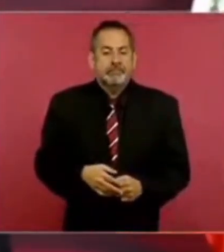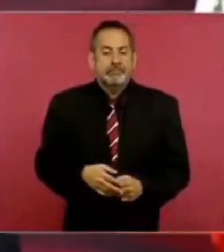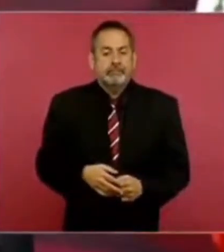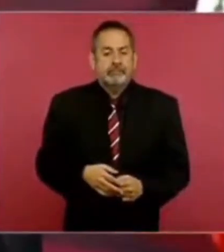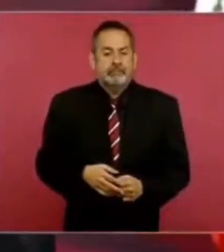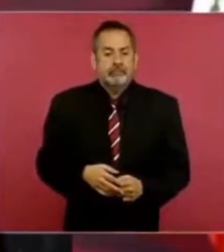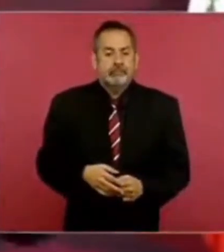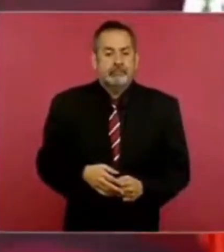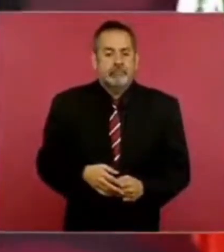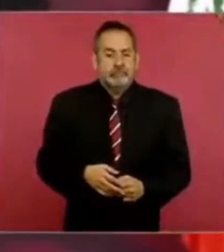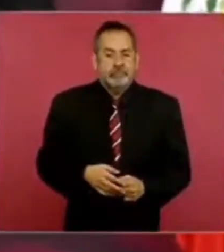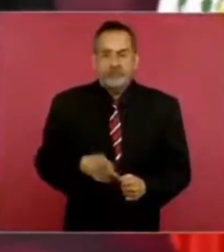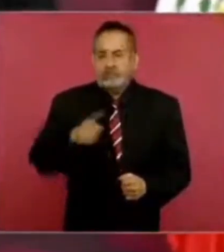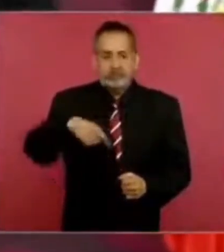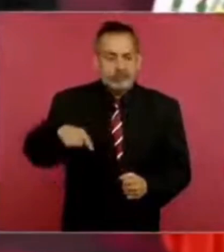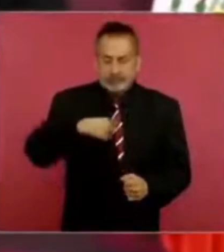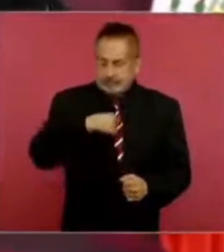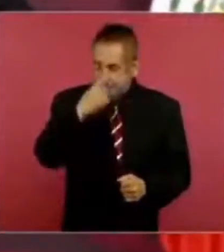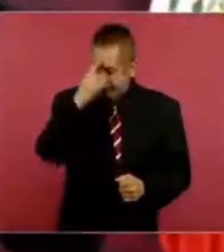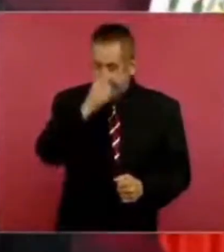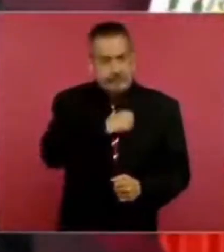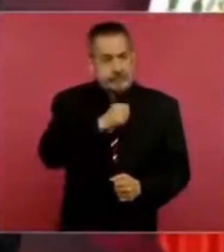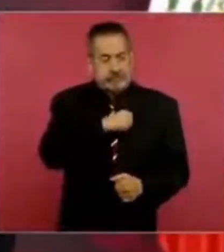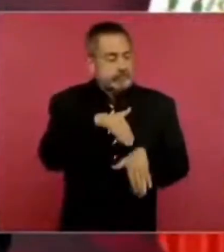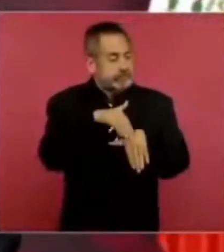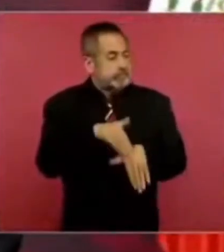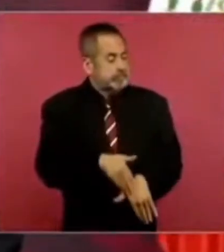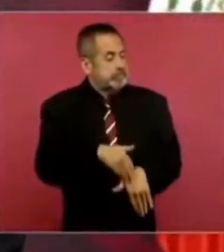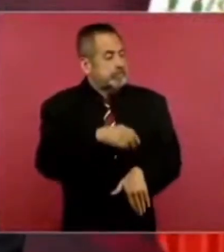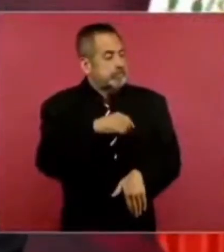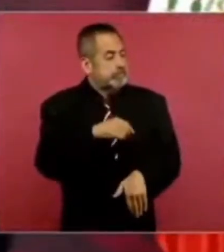De manera fanática,